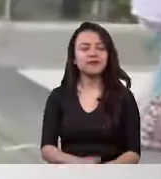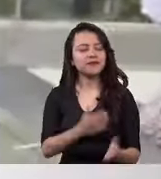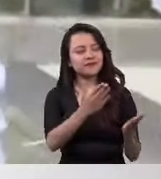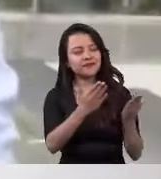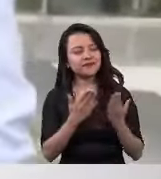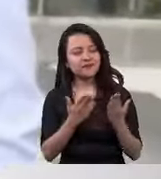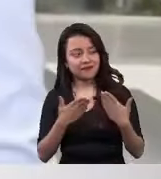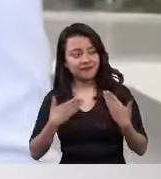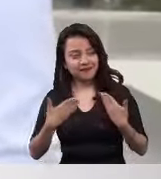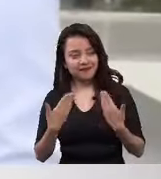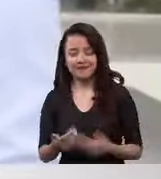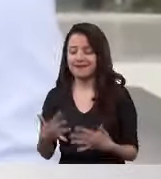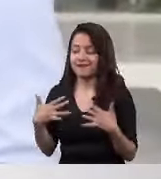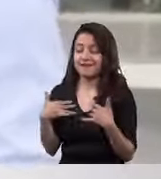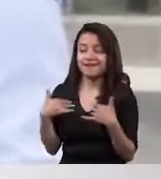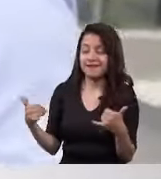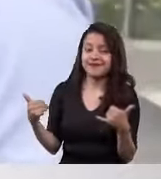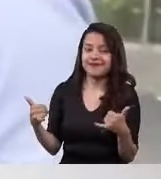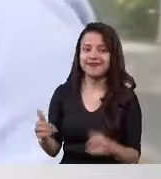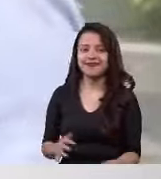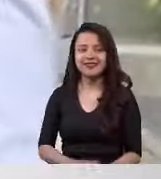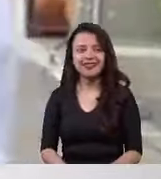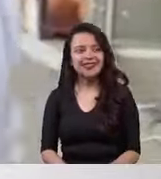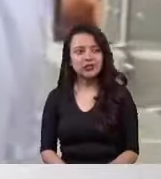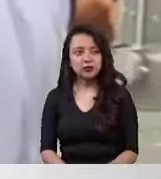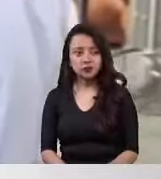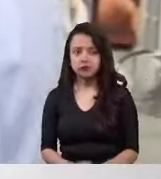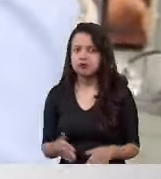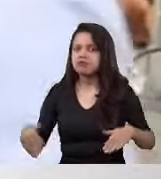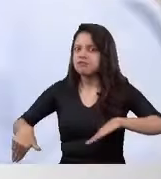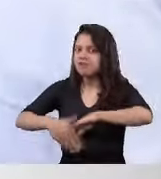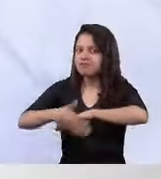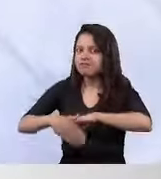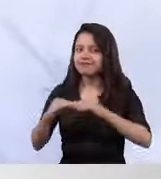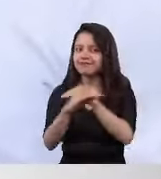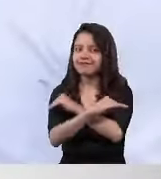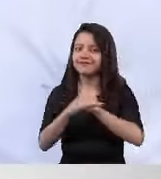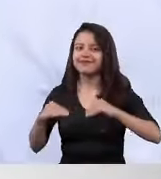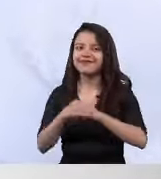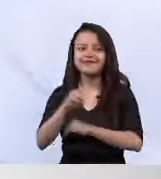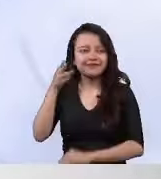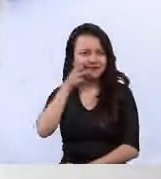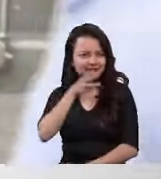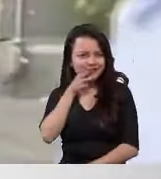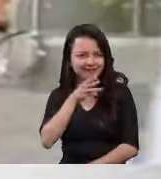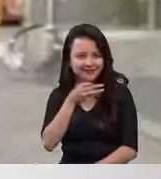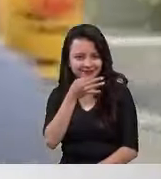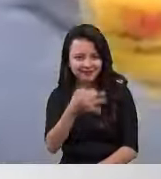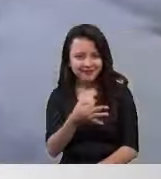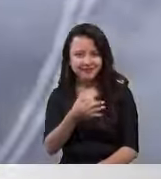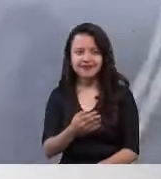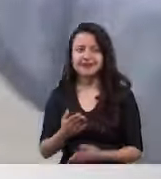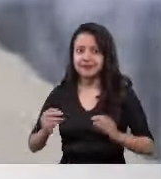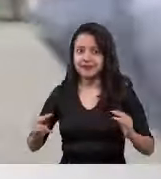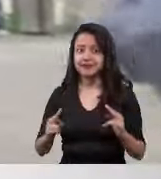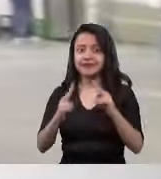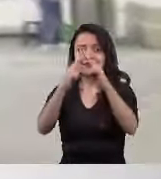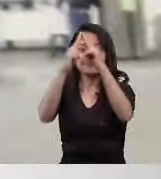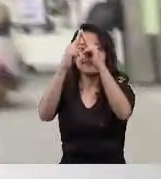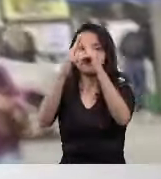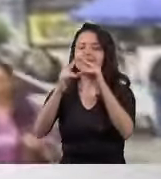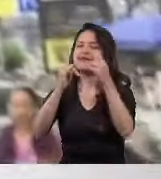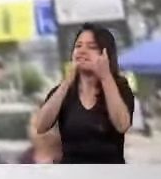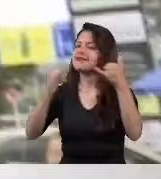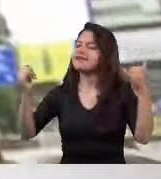tierra. ¿Está contento? Feliz, pero encantadísimo. Óigame, estamos en la Avenida Santander, que es una de las más transitadas. La emblemática Torre del Cable, ¿por